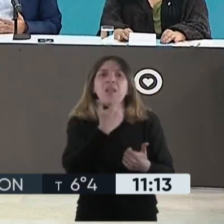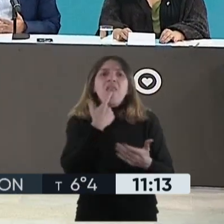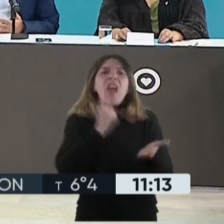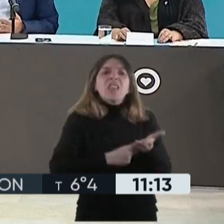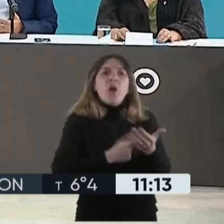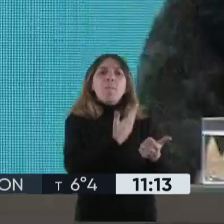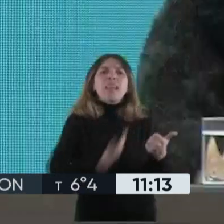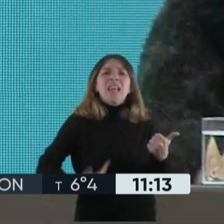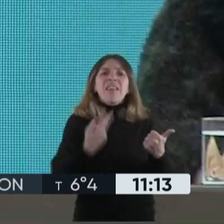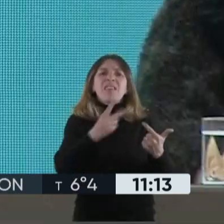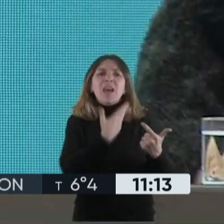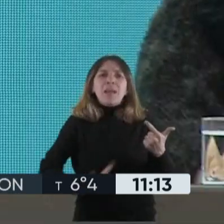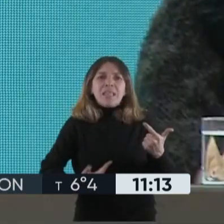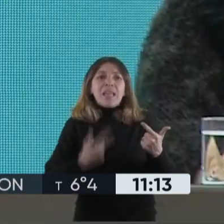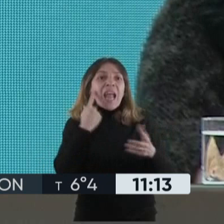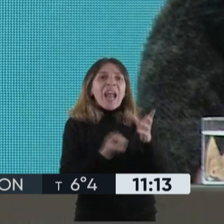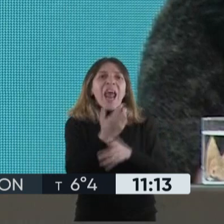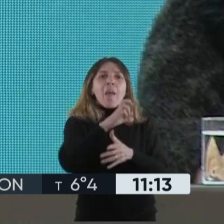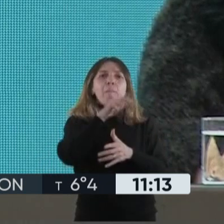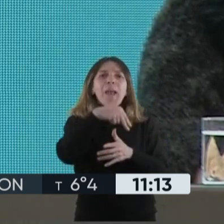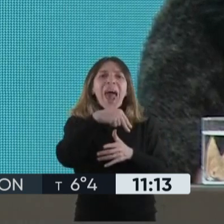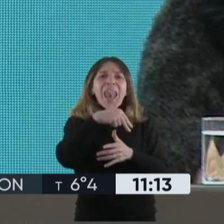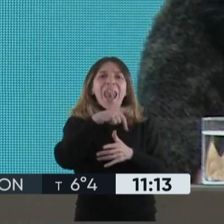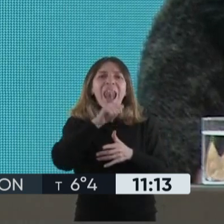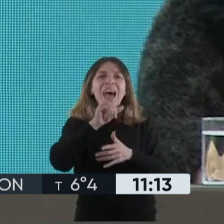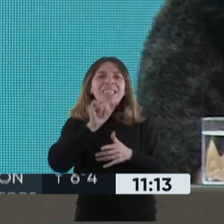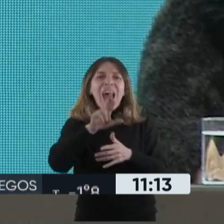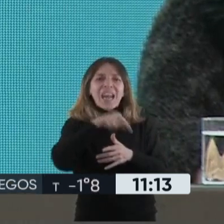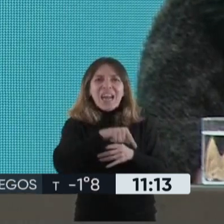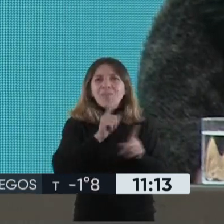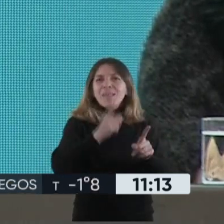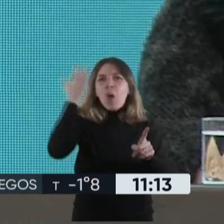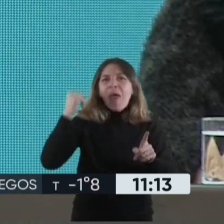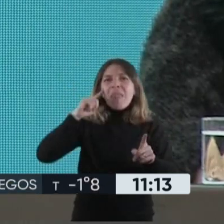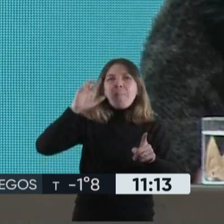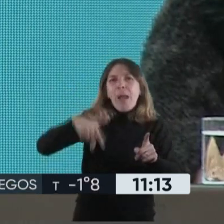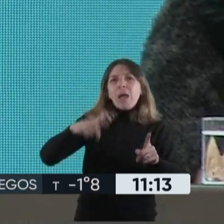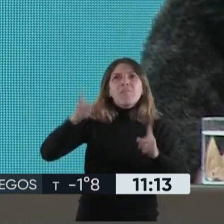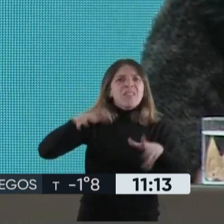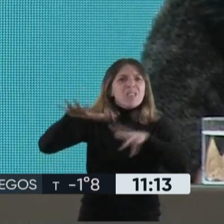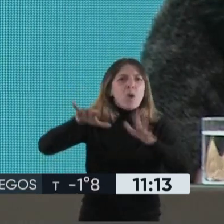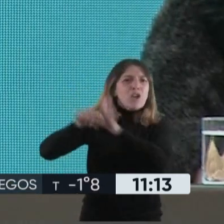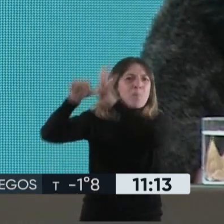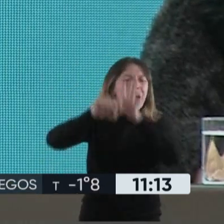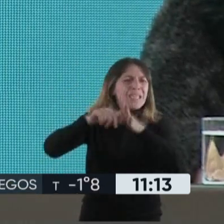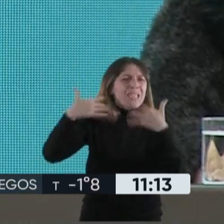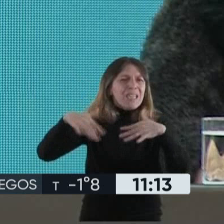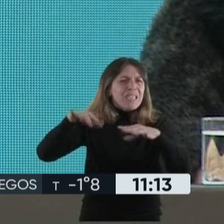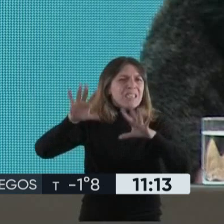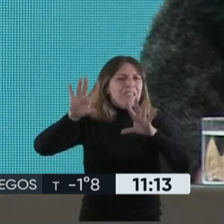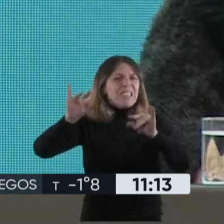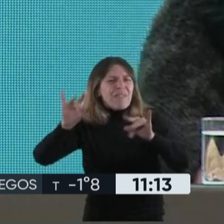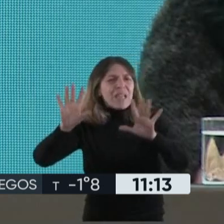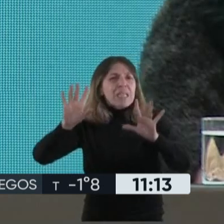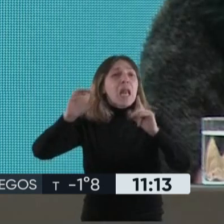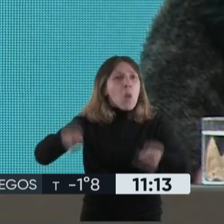Vicepresidenta de lanzar el Plan Gasar, aún en un momento de incertidumbre en el mundo, lo hemos dicho muchas veces, pero que, sin